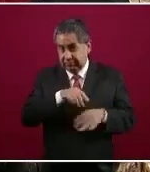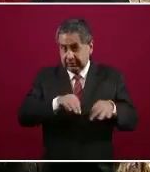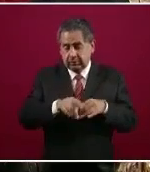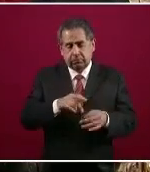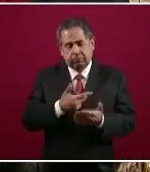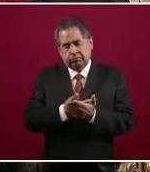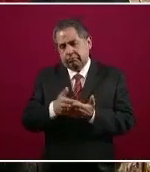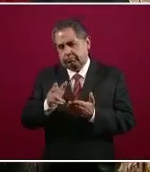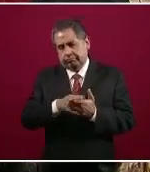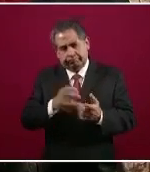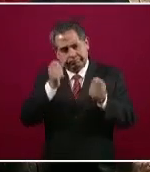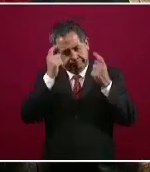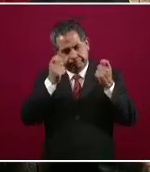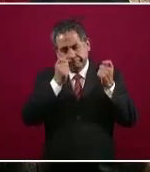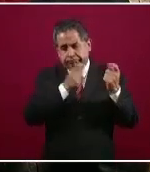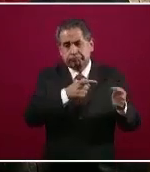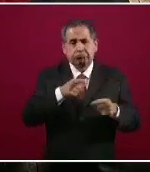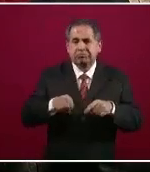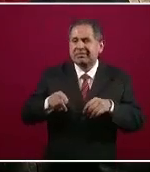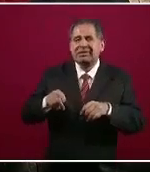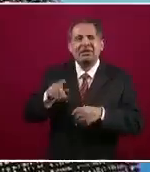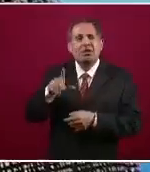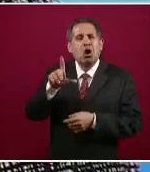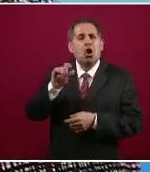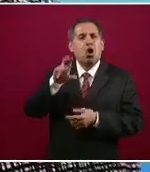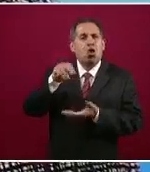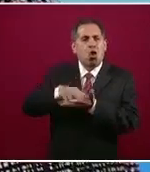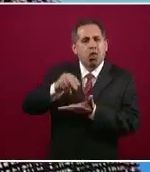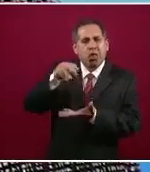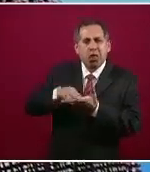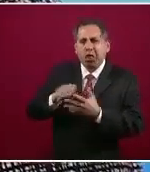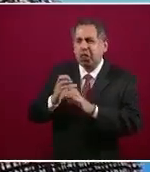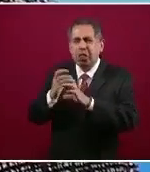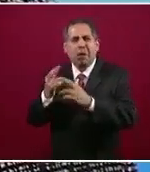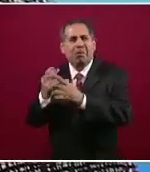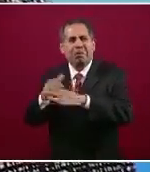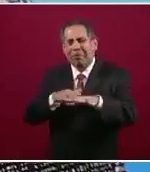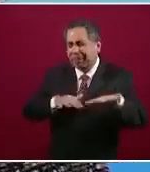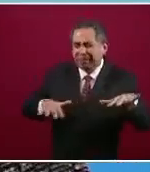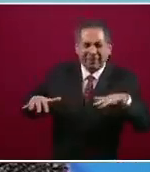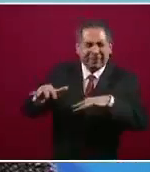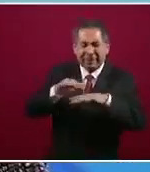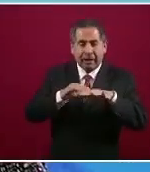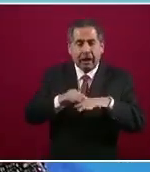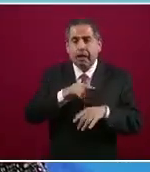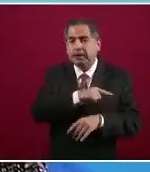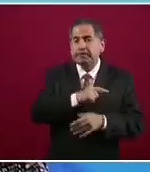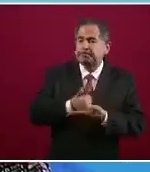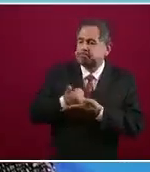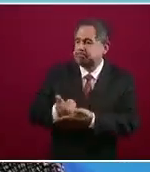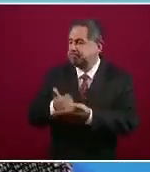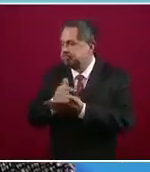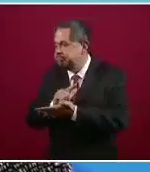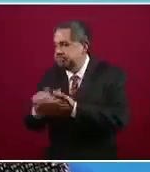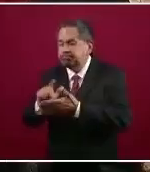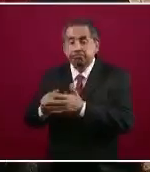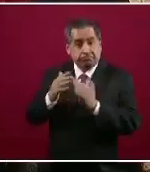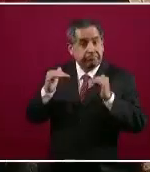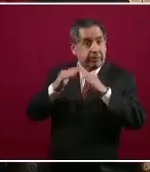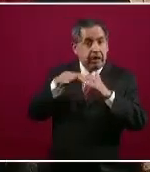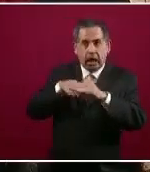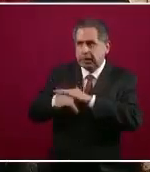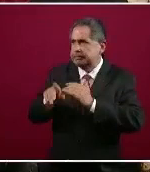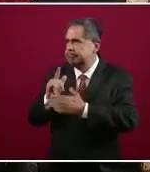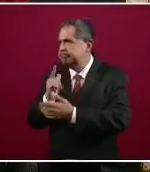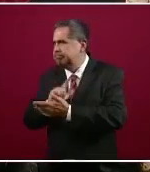aquí, se quedan limpiando todo lo que es el lodo, drenajes, limpiando las casas. Hacemos junto